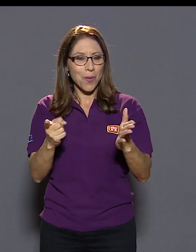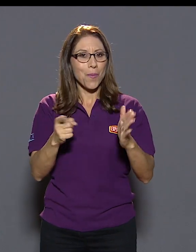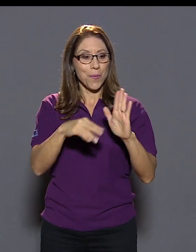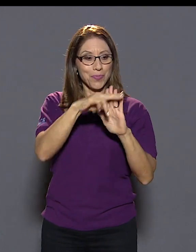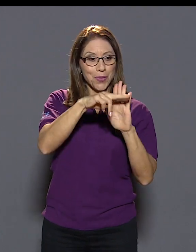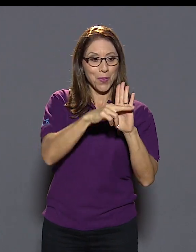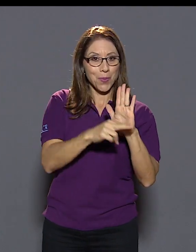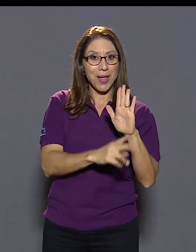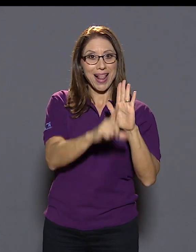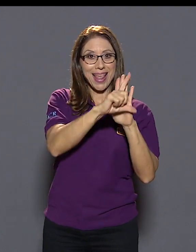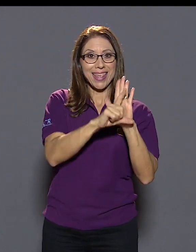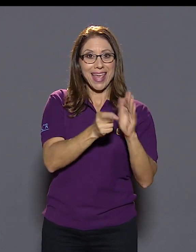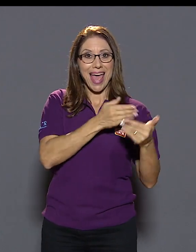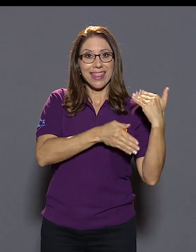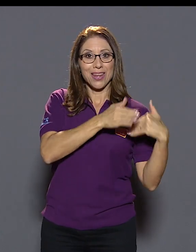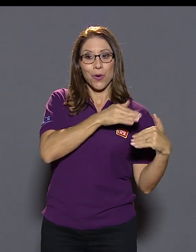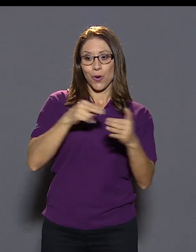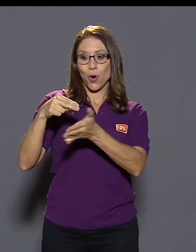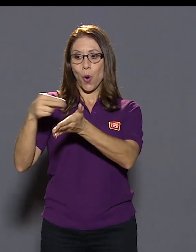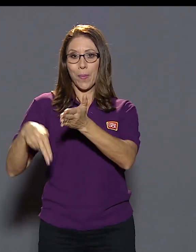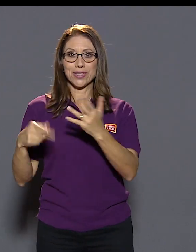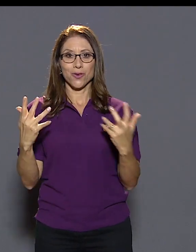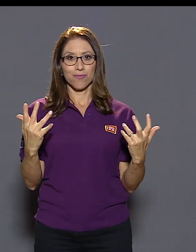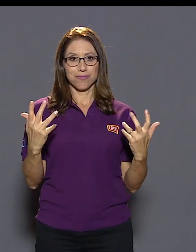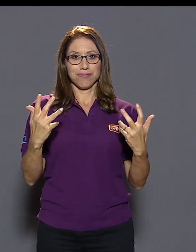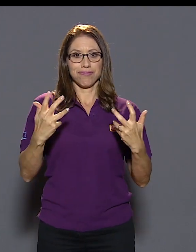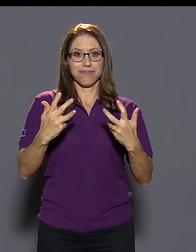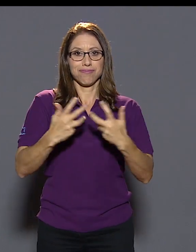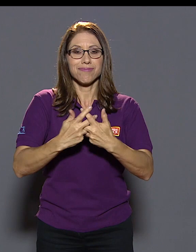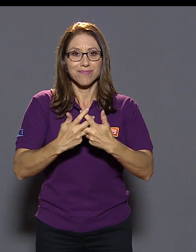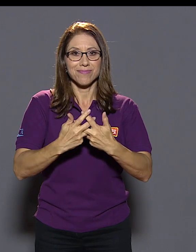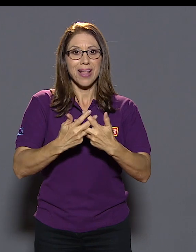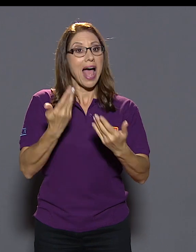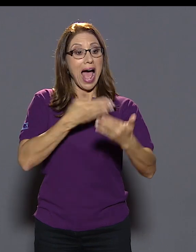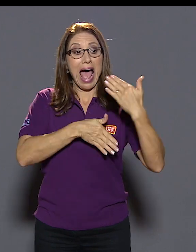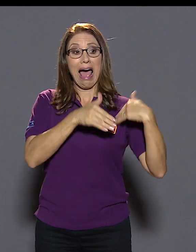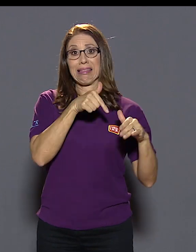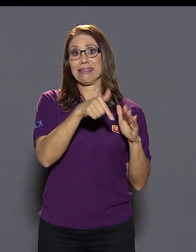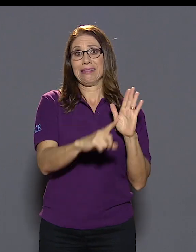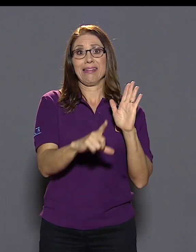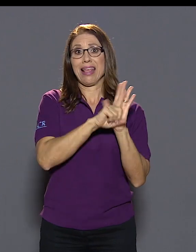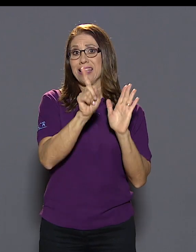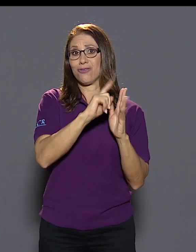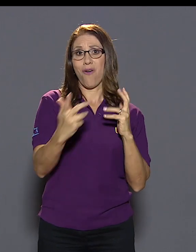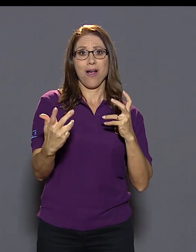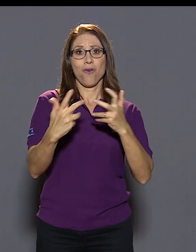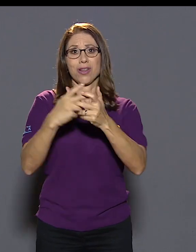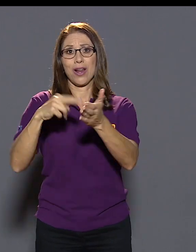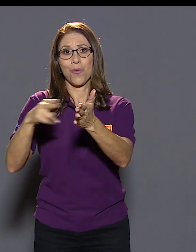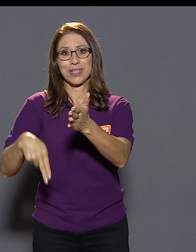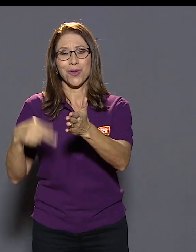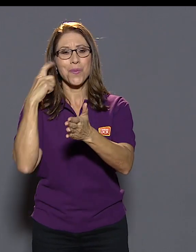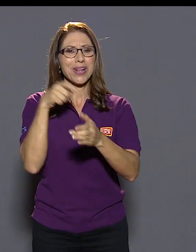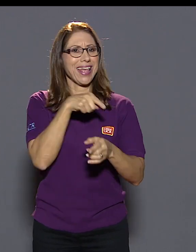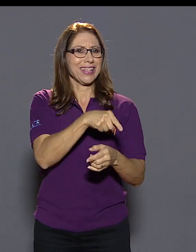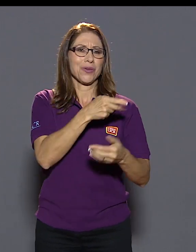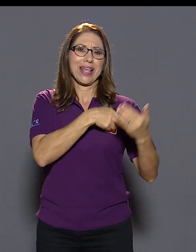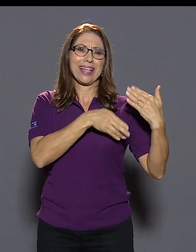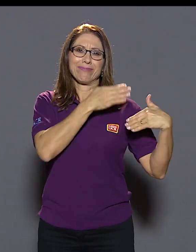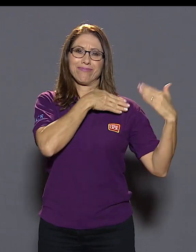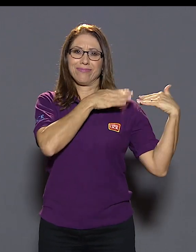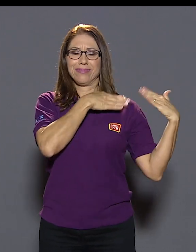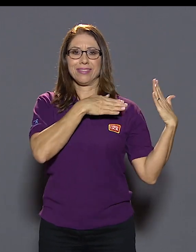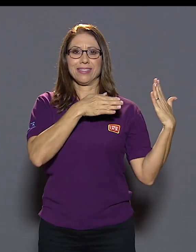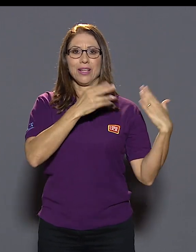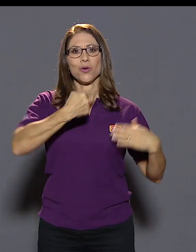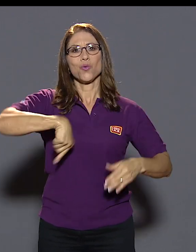jurídico anterior, que evidentemente sus regulaciones no estaban acorde a la convención porque era lo que había, ¿verdad? Estamos hablando de historia,